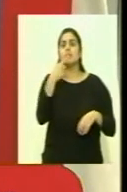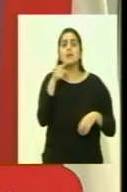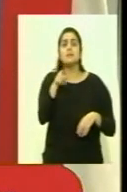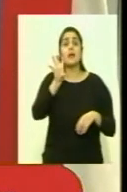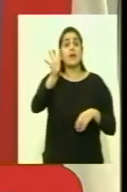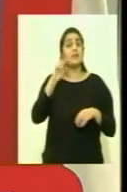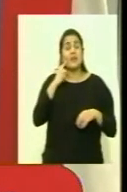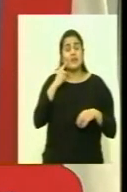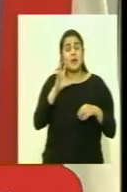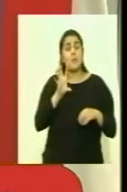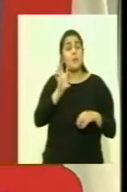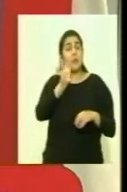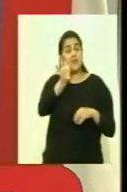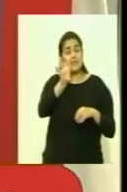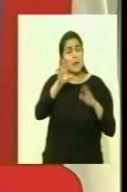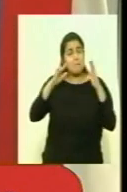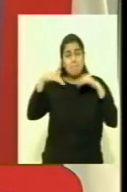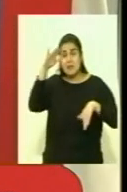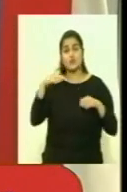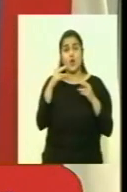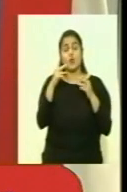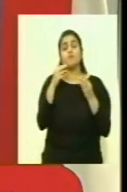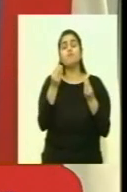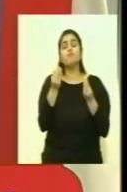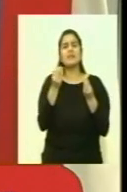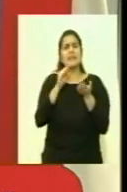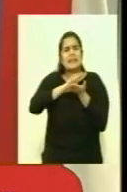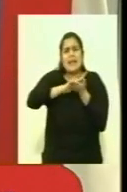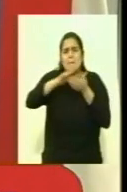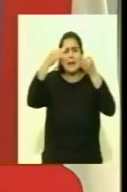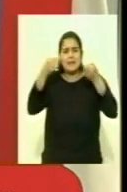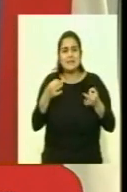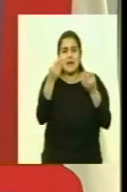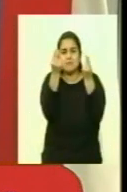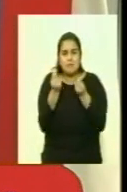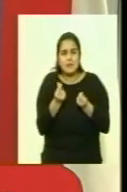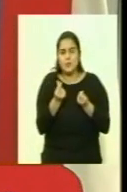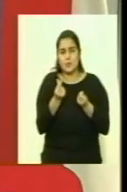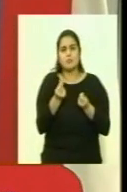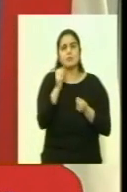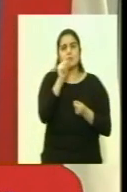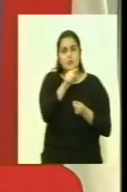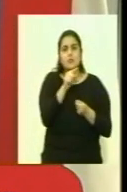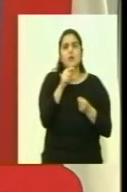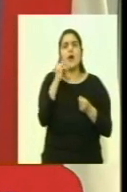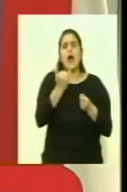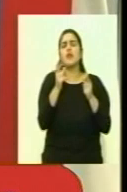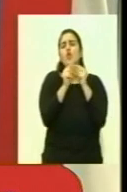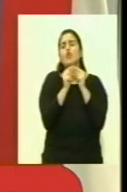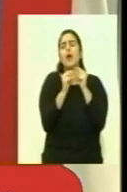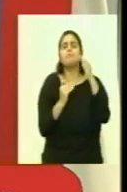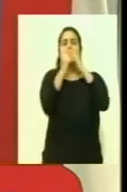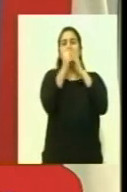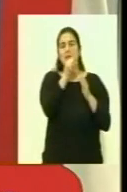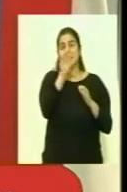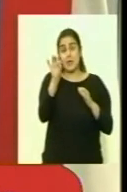Entre Ríos como la provincia que mayor transparencia presupuestaria tiene. Sobre una nota máxima de 100,